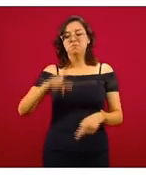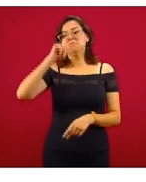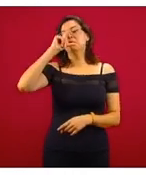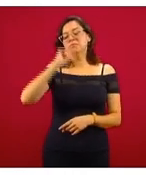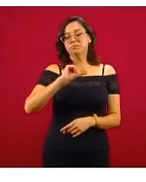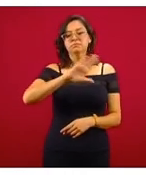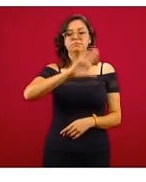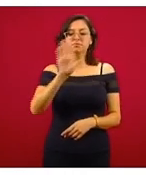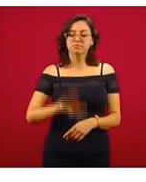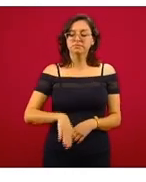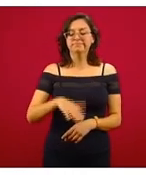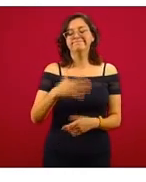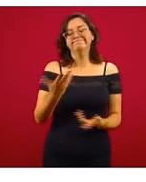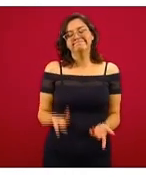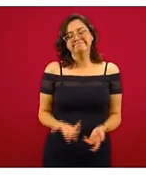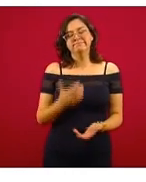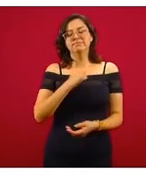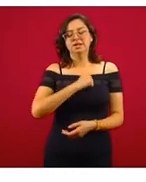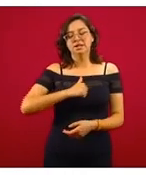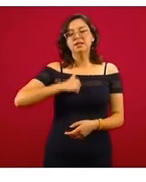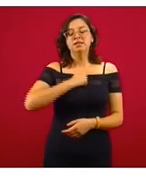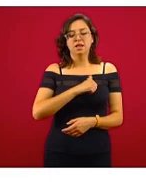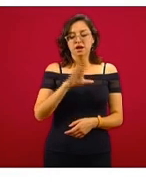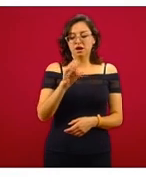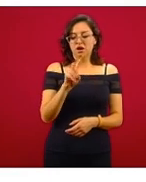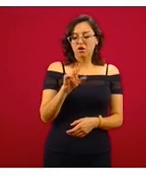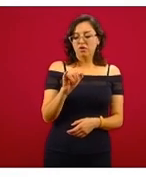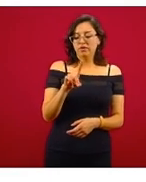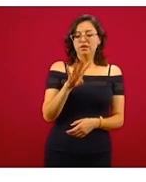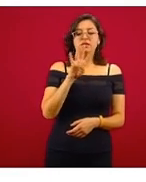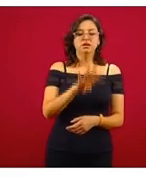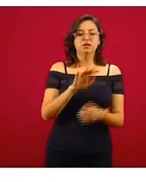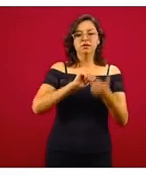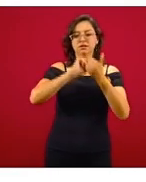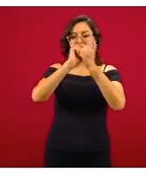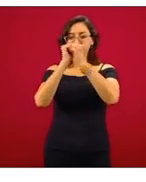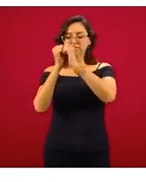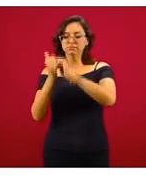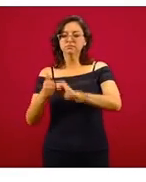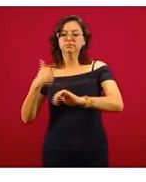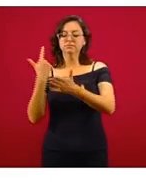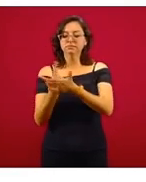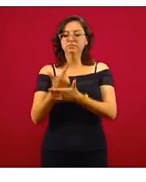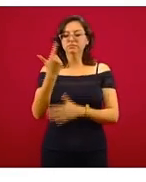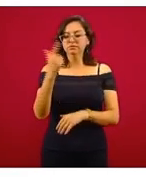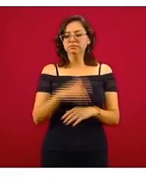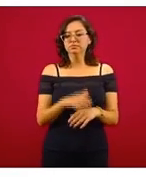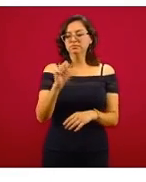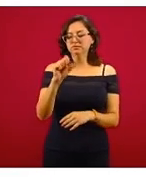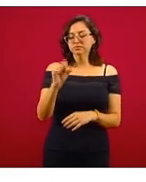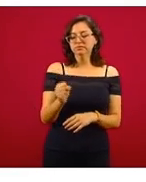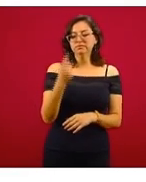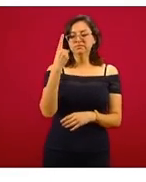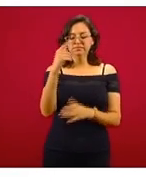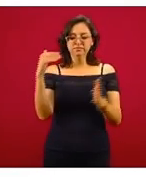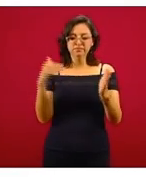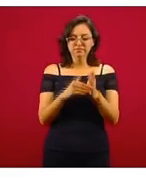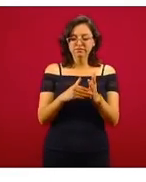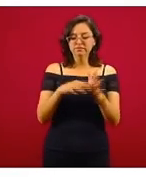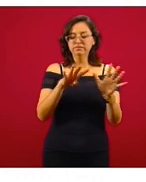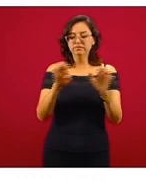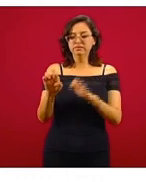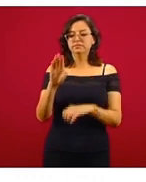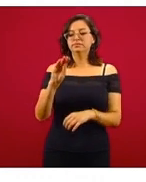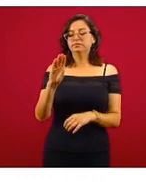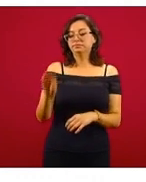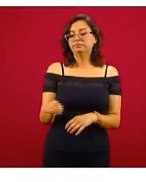positive. las Our complicaciones que positive result genera rate so far is at a COVID-19. 50%, more or less. We have 61.993 los unfortunately, pacientes que we han dado have